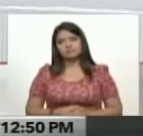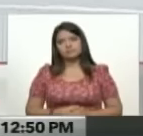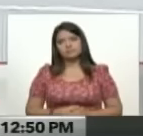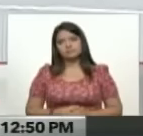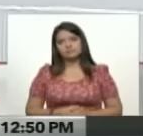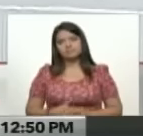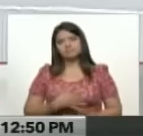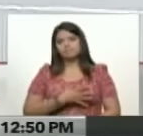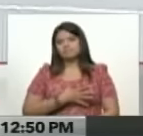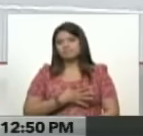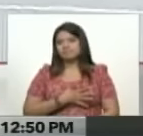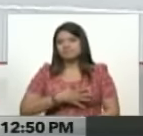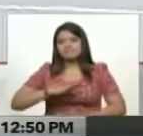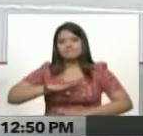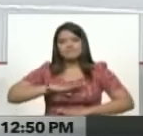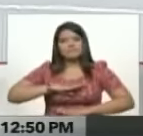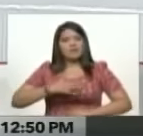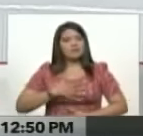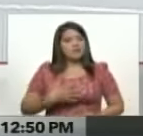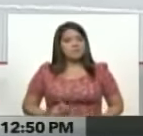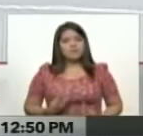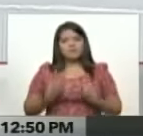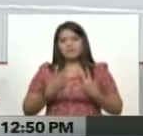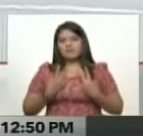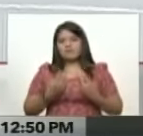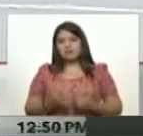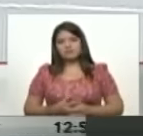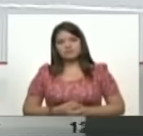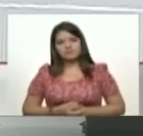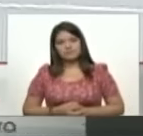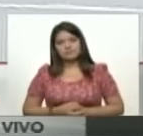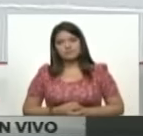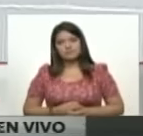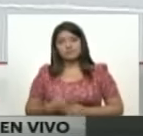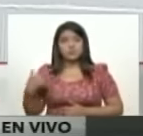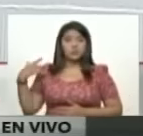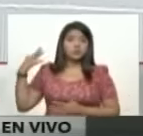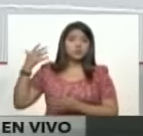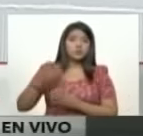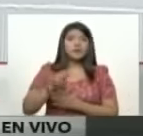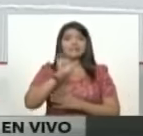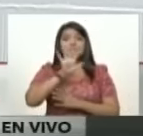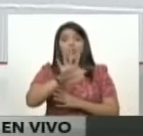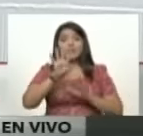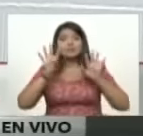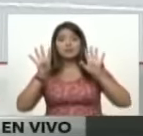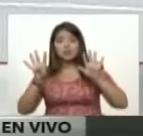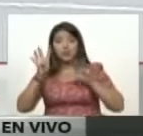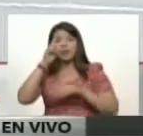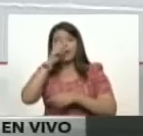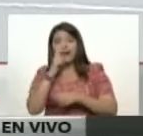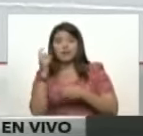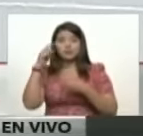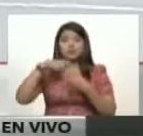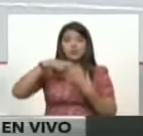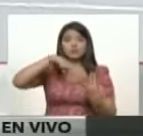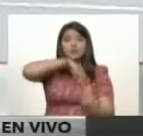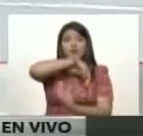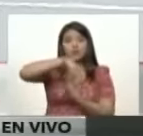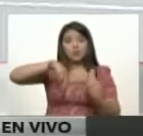la satisfacción de mi vida. Más de 59 años de militancia